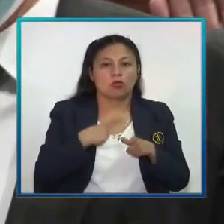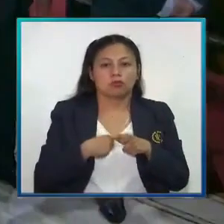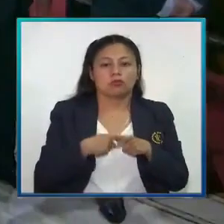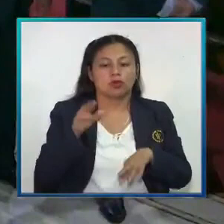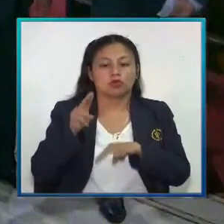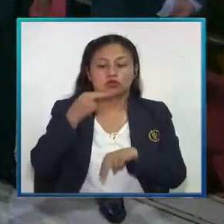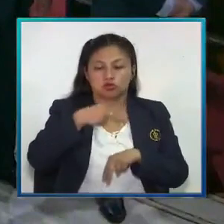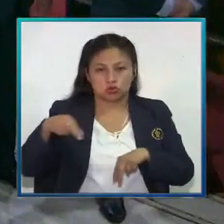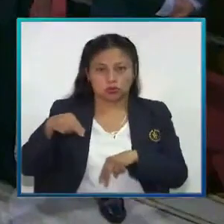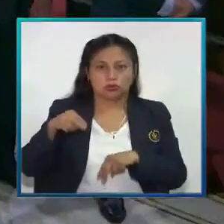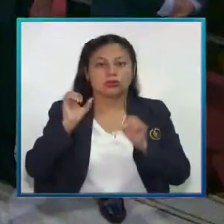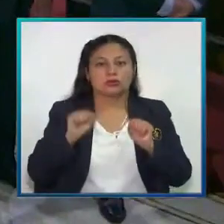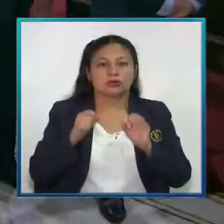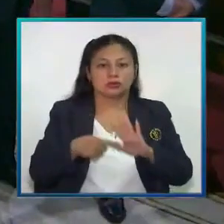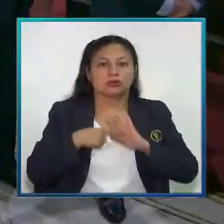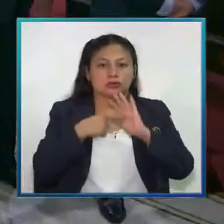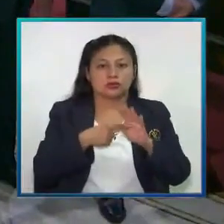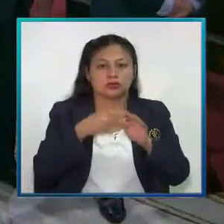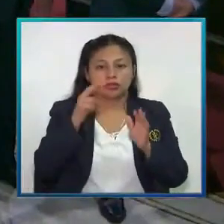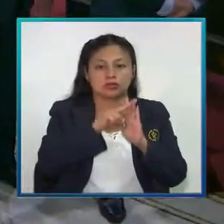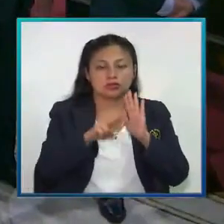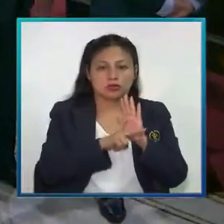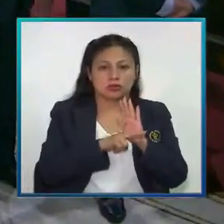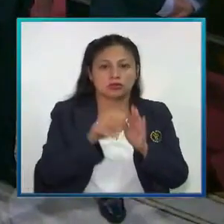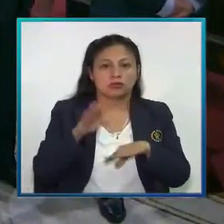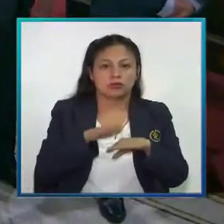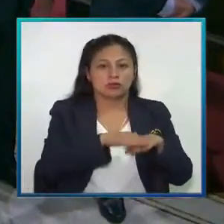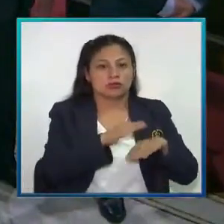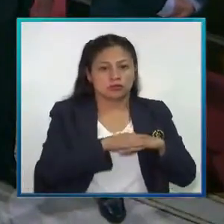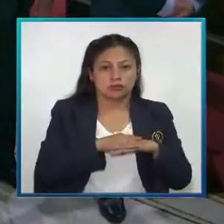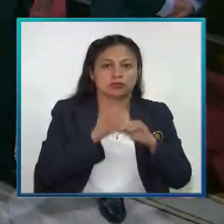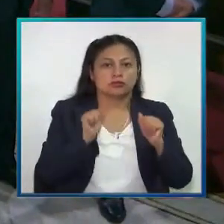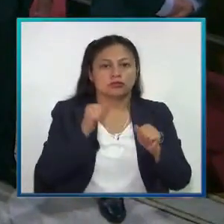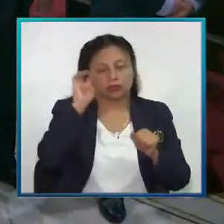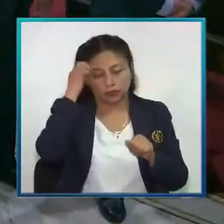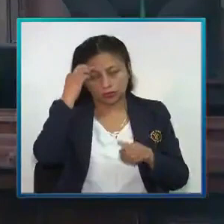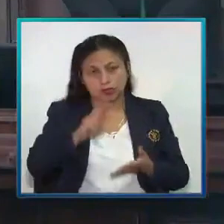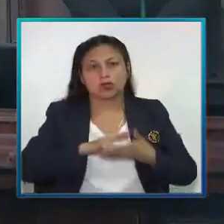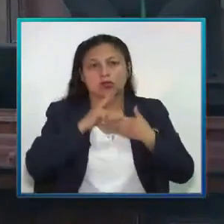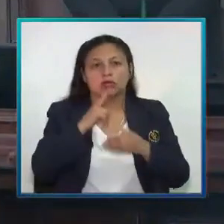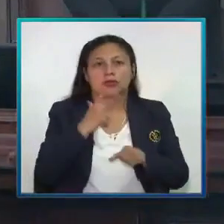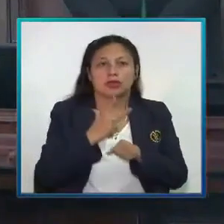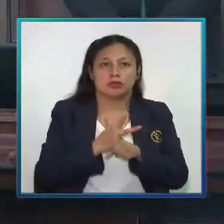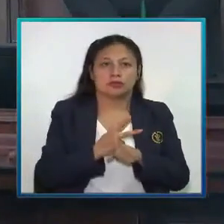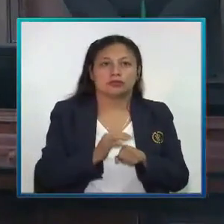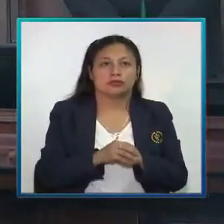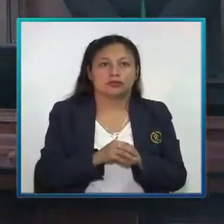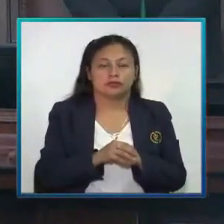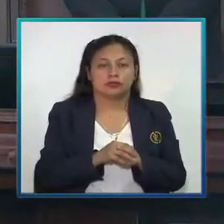sido llamados, de conformidad con las normas contempladas en la Constitución Política de la República de Guatemala.